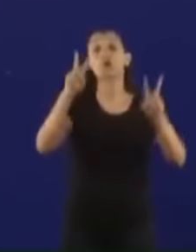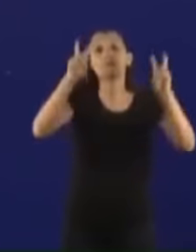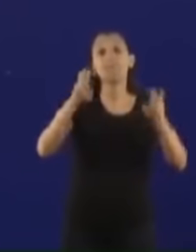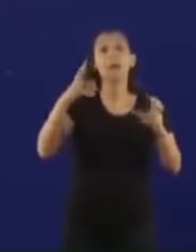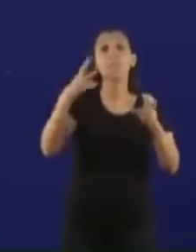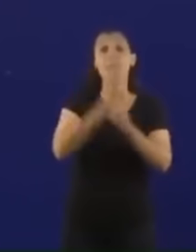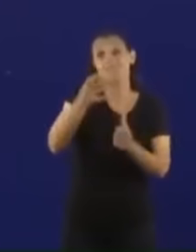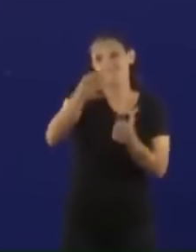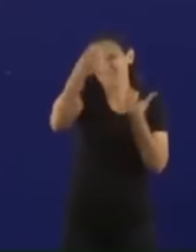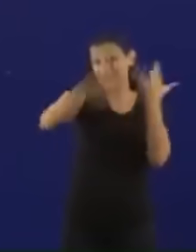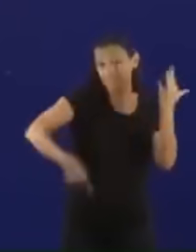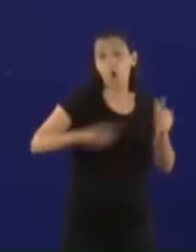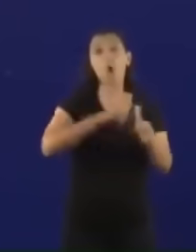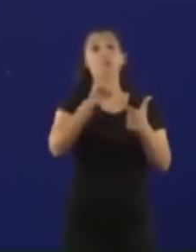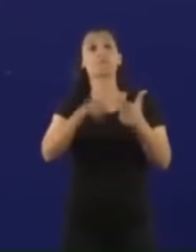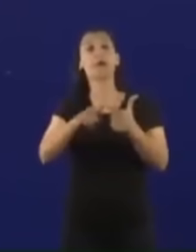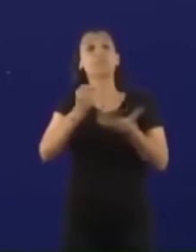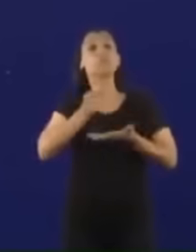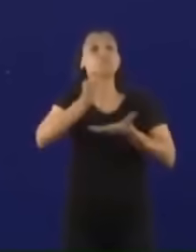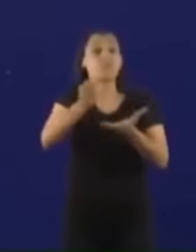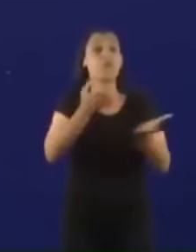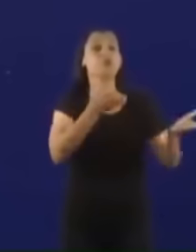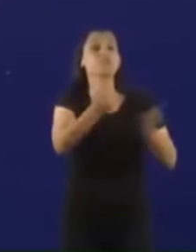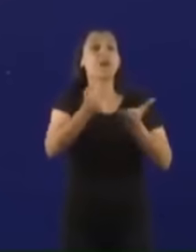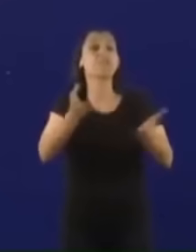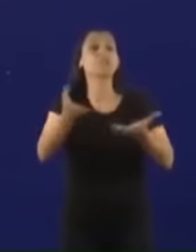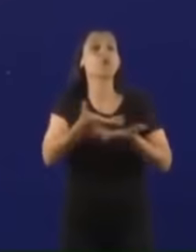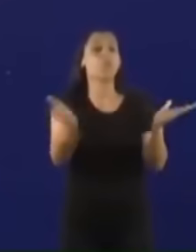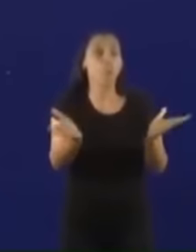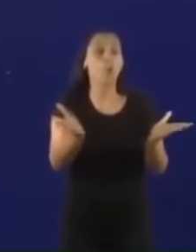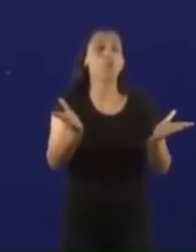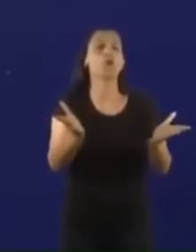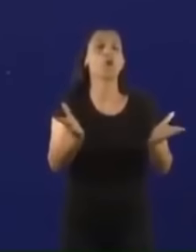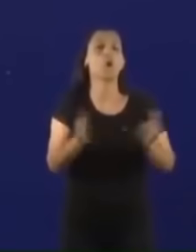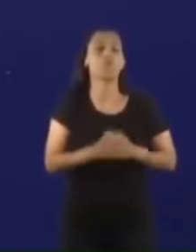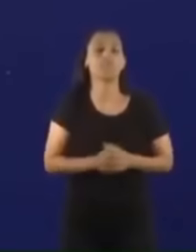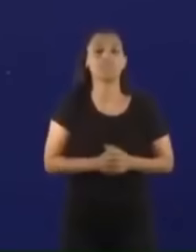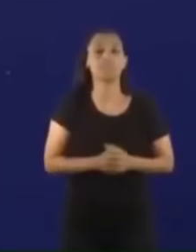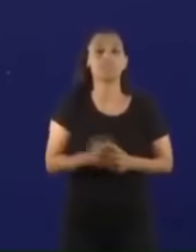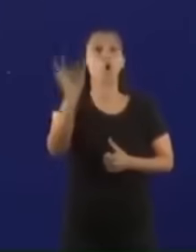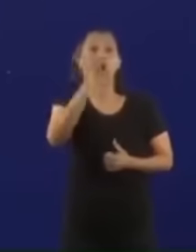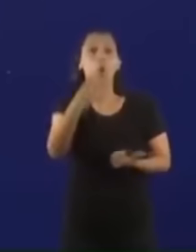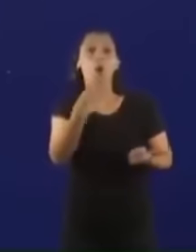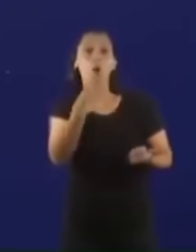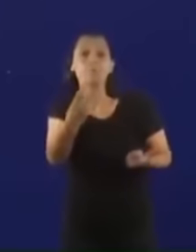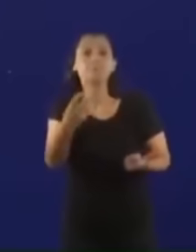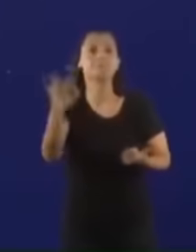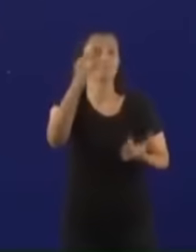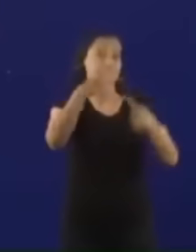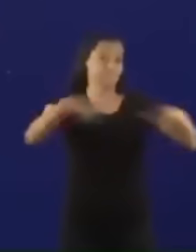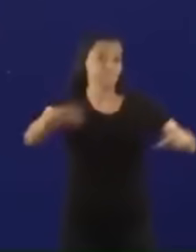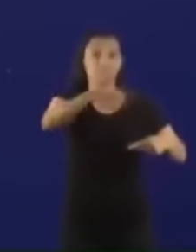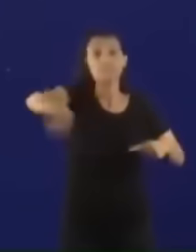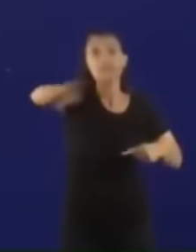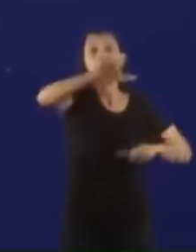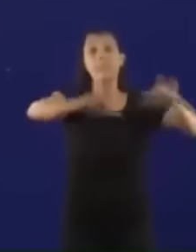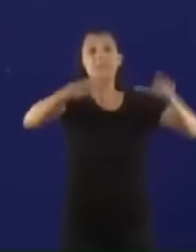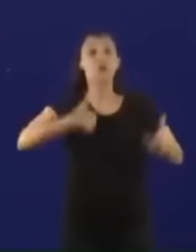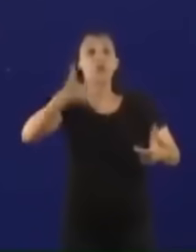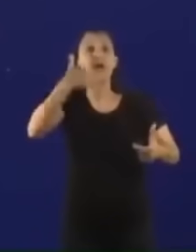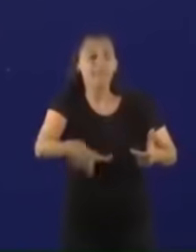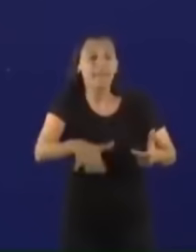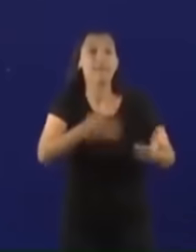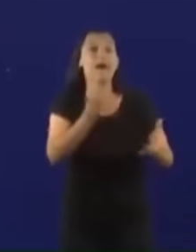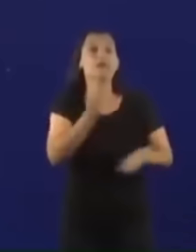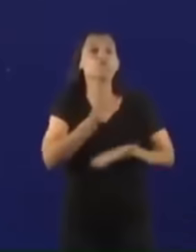los subsidios en los servicios públicos o la energía, para que la gente entienda, en la luz,